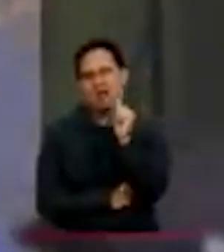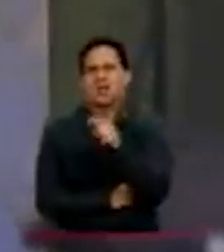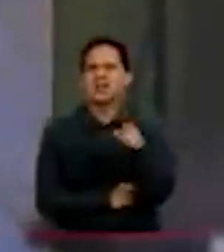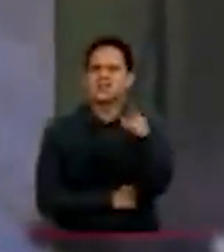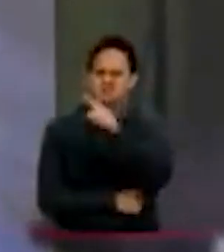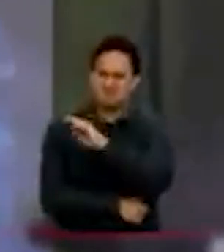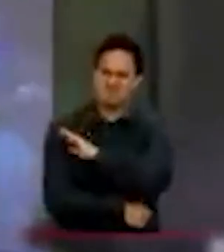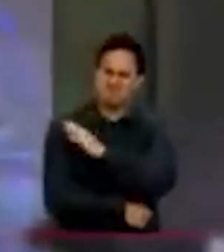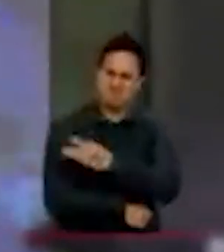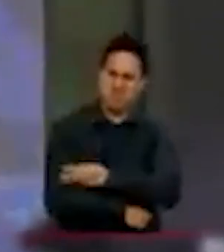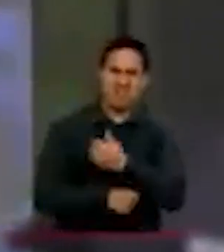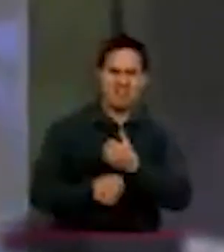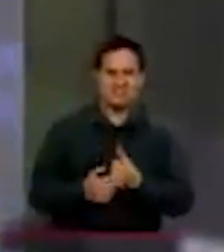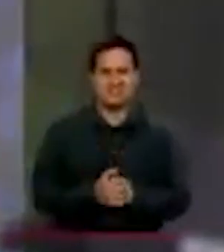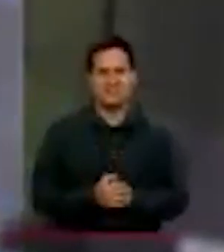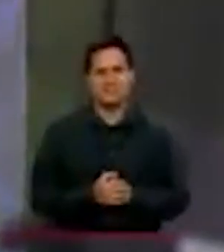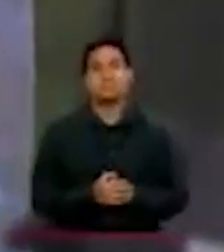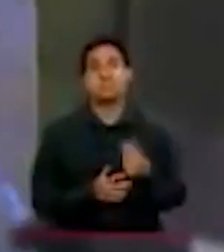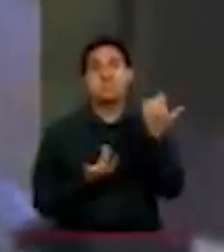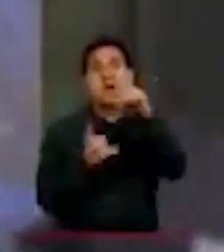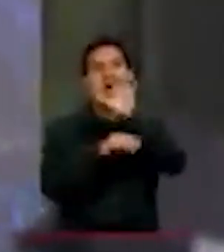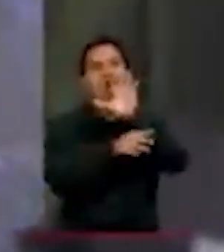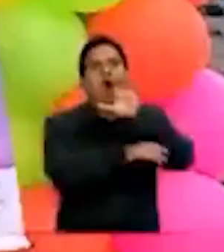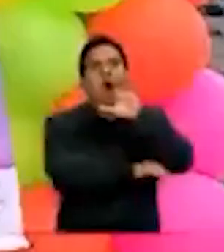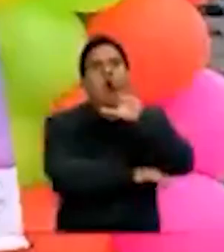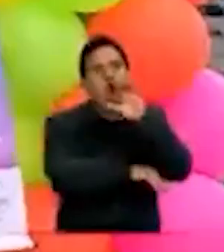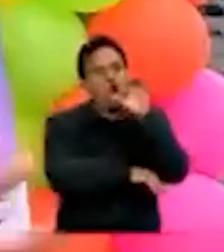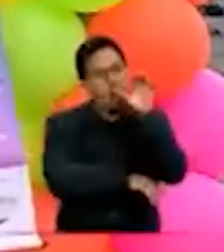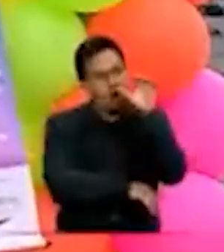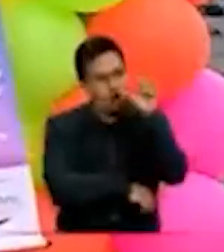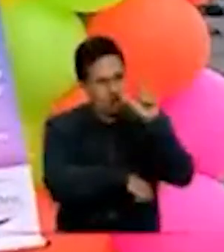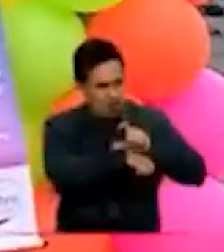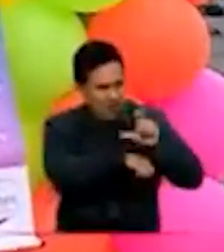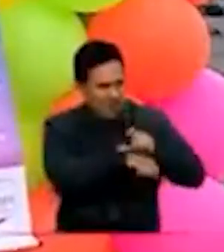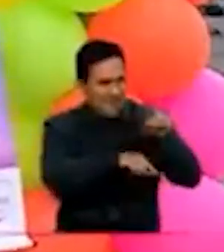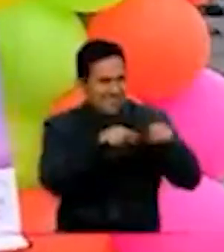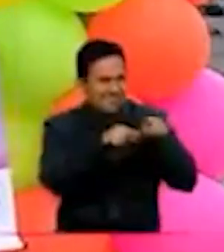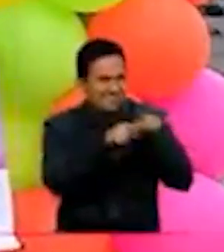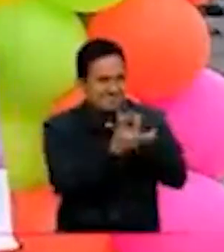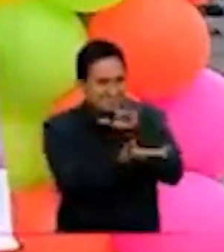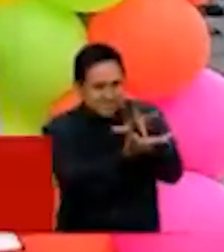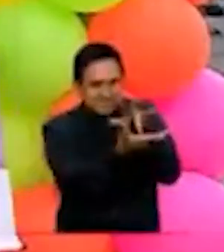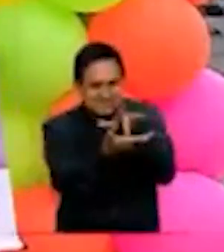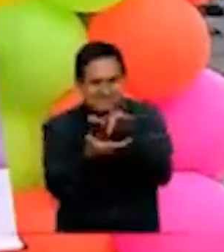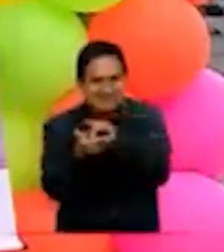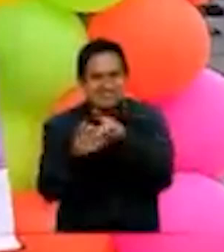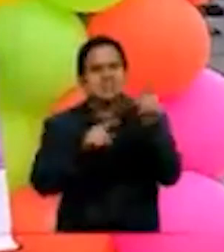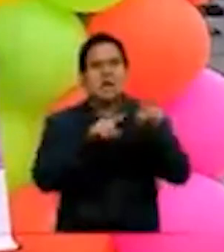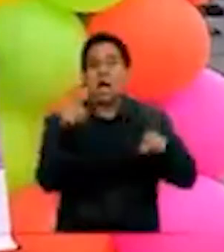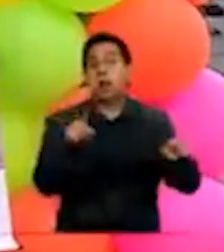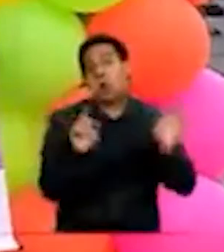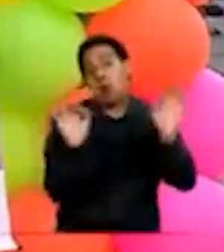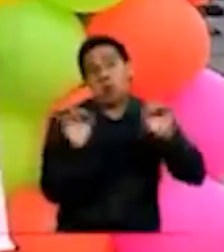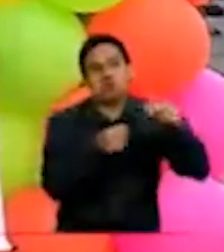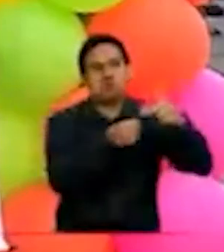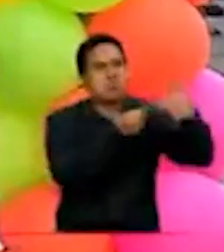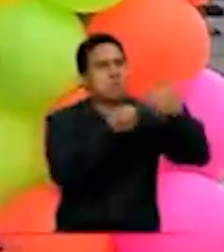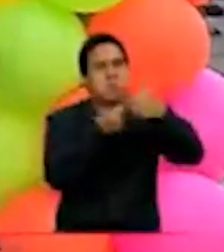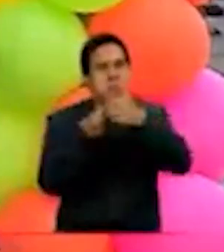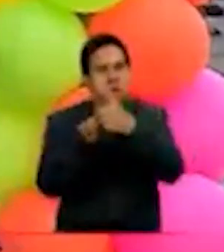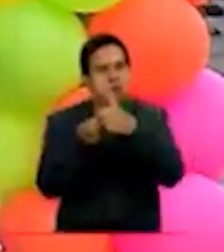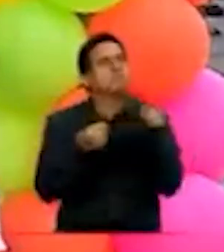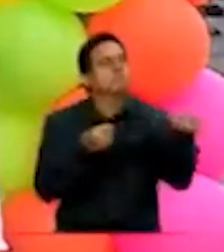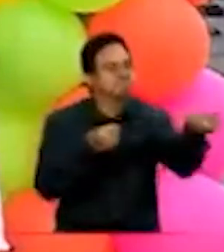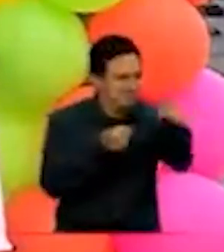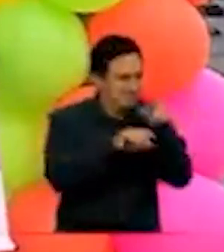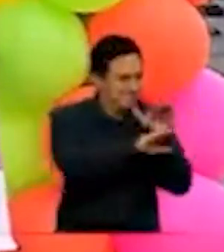guerreras. Cuando ya llegamos a los colegios, sino incluso algunos que están desescolarizados, y hablábamos con